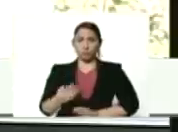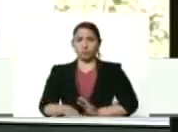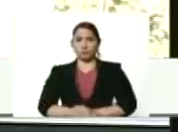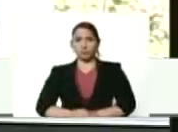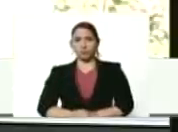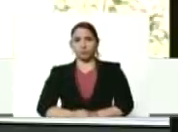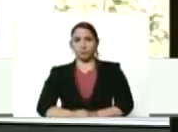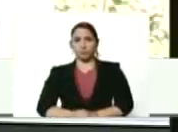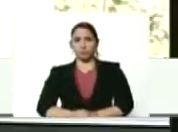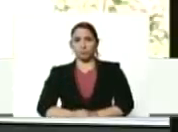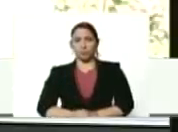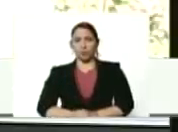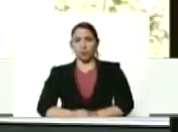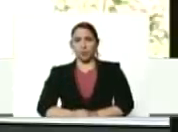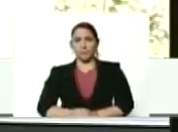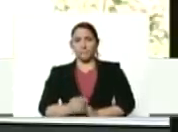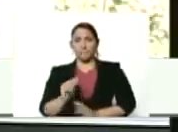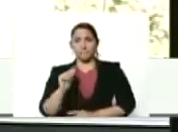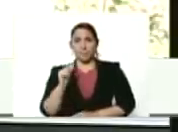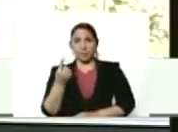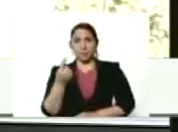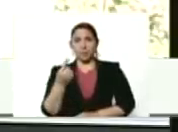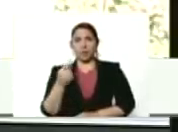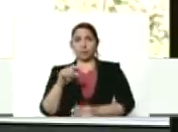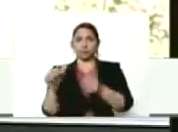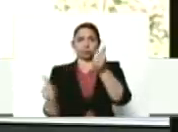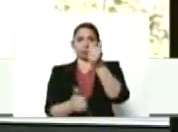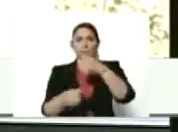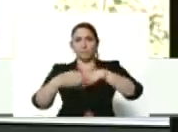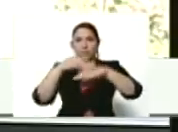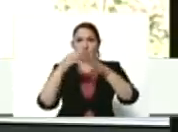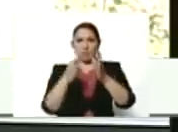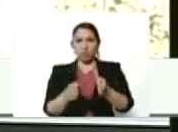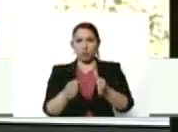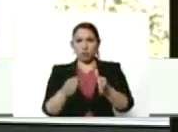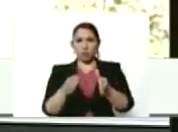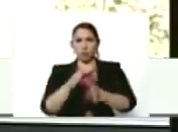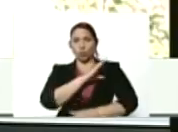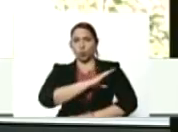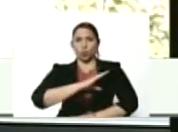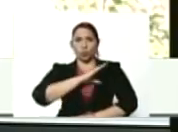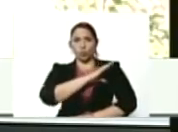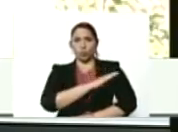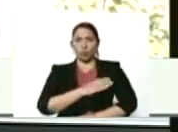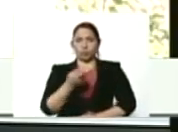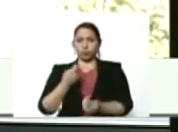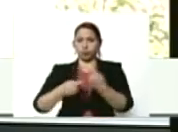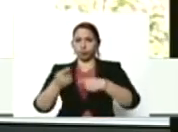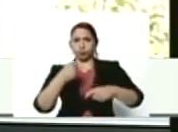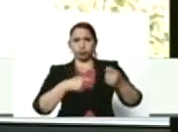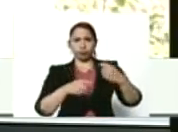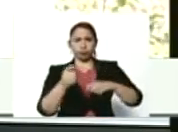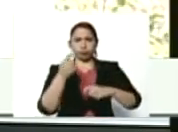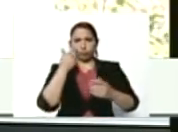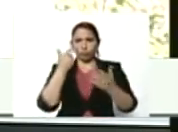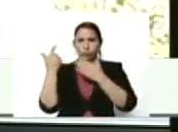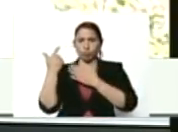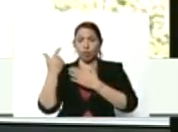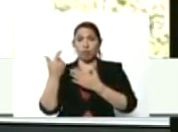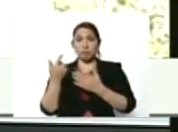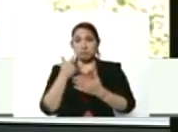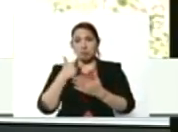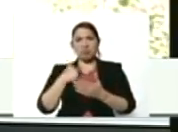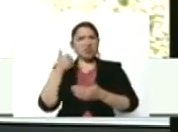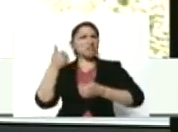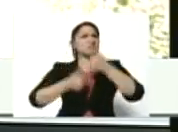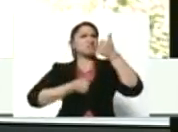el viceprimer ministro de la República de Cuba y copresidente de la Comisión Intergubernamental nos dé su apreciación,